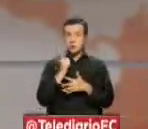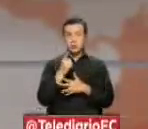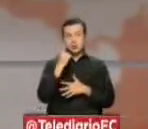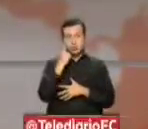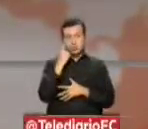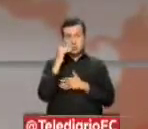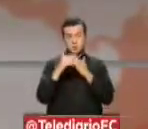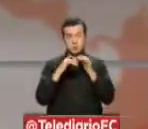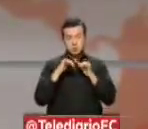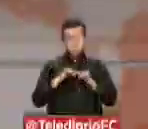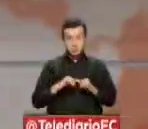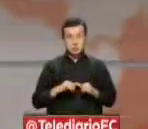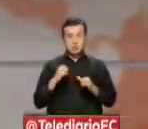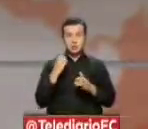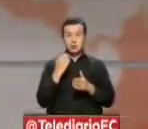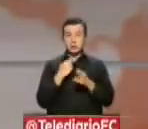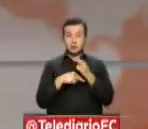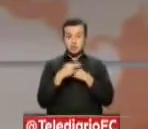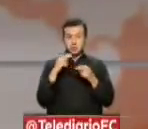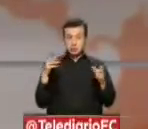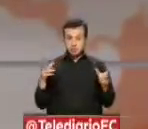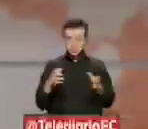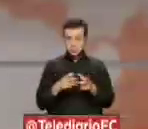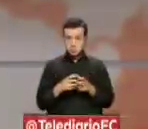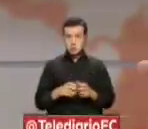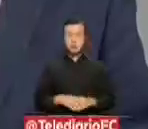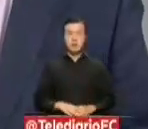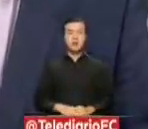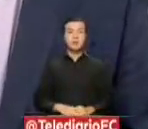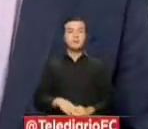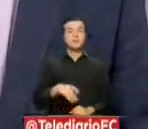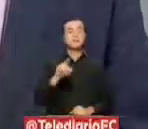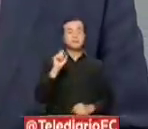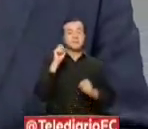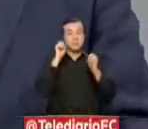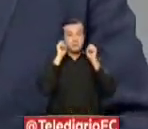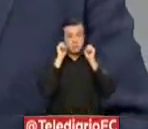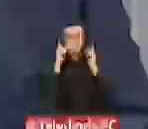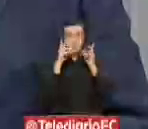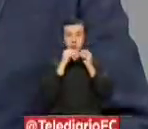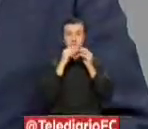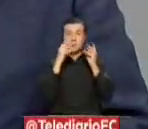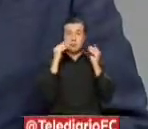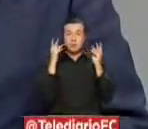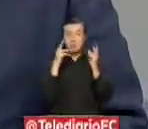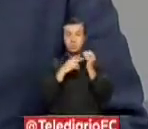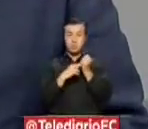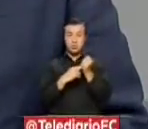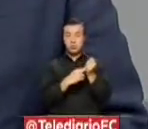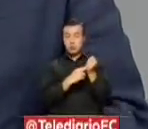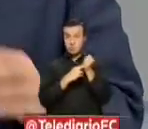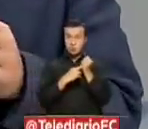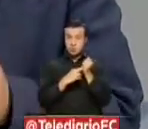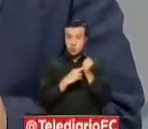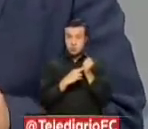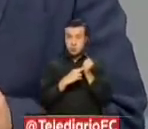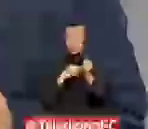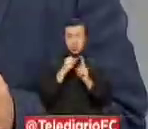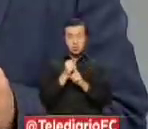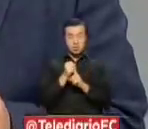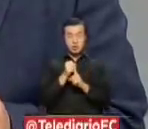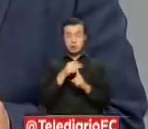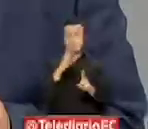de estos procesos que se generen en la economía popular y solidaria. Hay que llamar la atención sobre la enorme cantidad de recursos con un